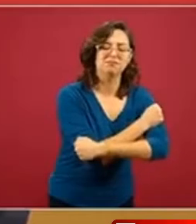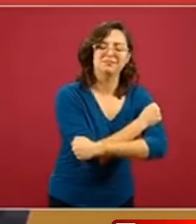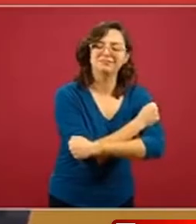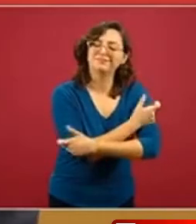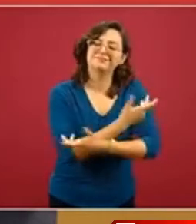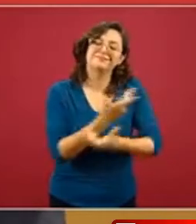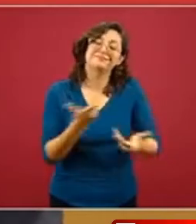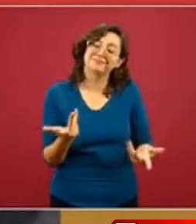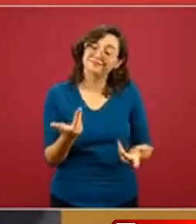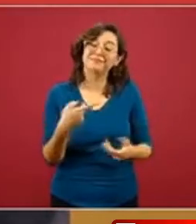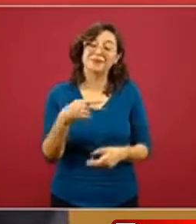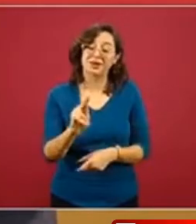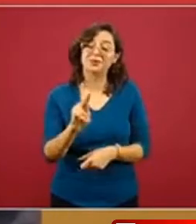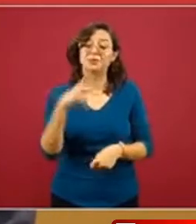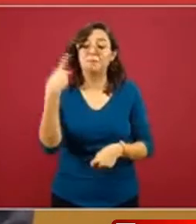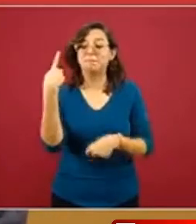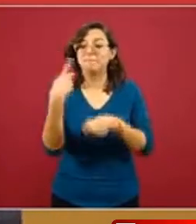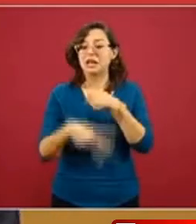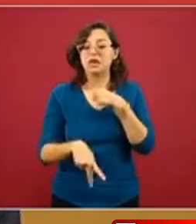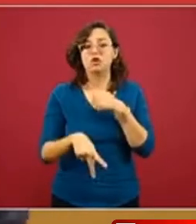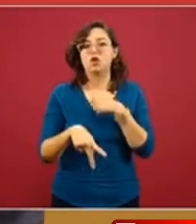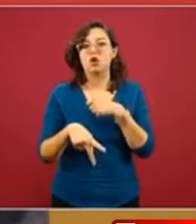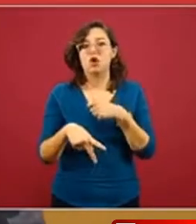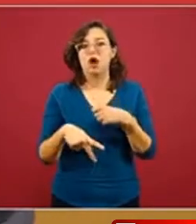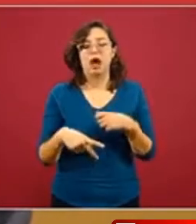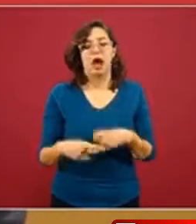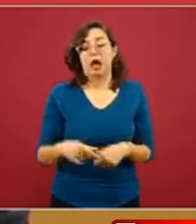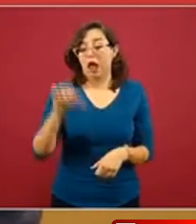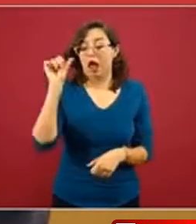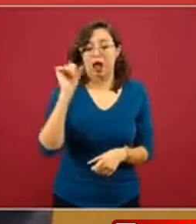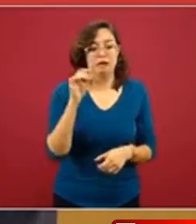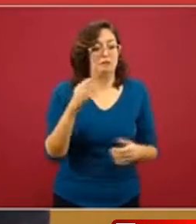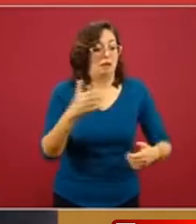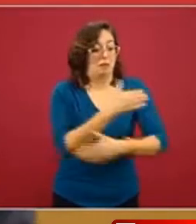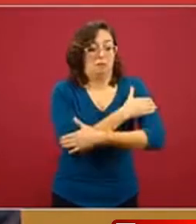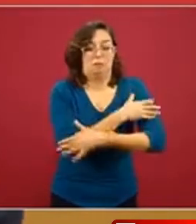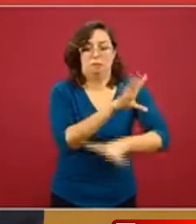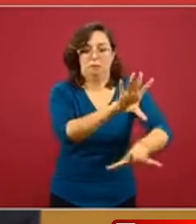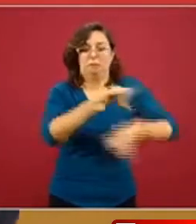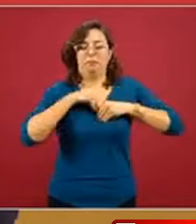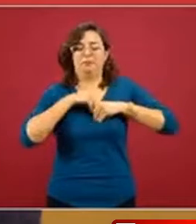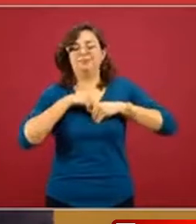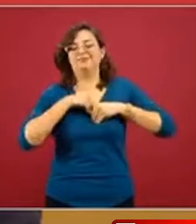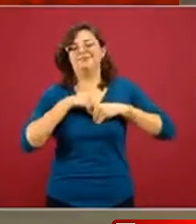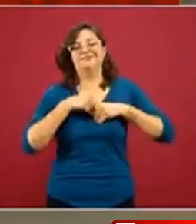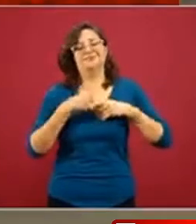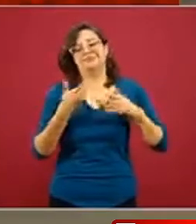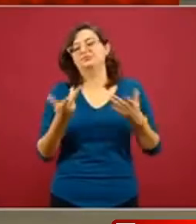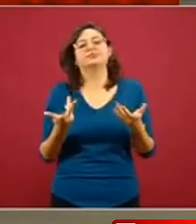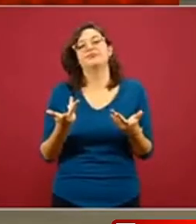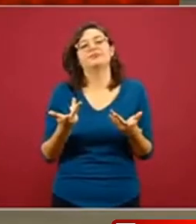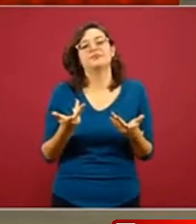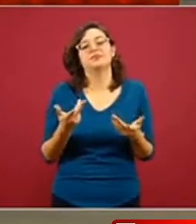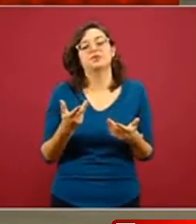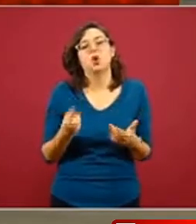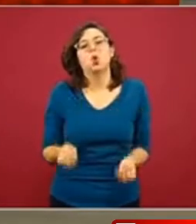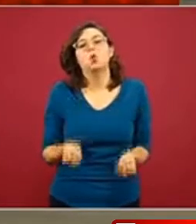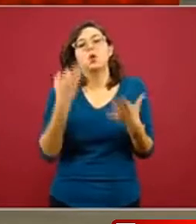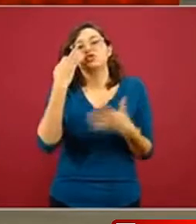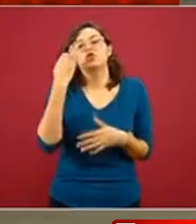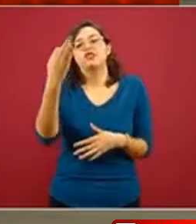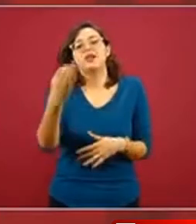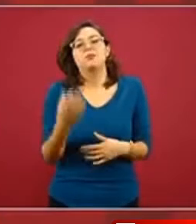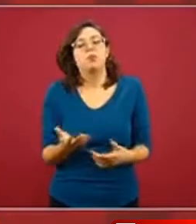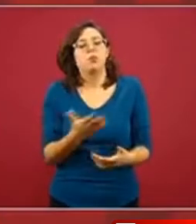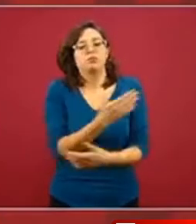riesgo existe, tampoco es un riesgo instantáneo, depende de qué tanta cercanía y la duración de la